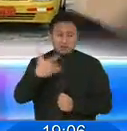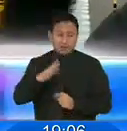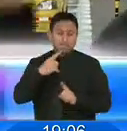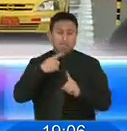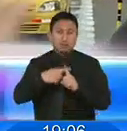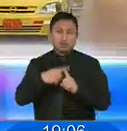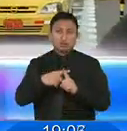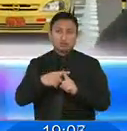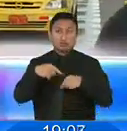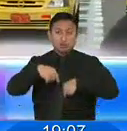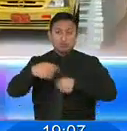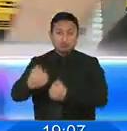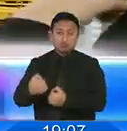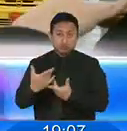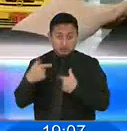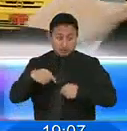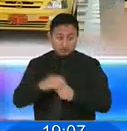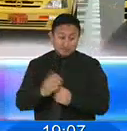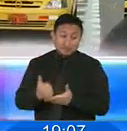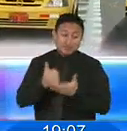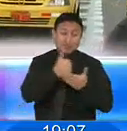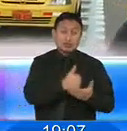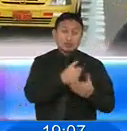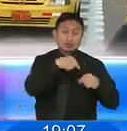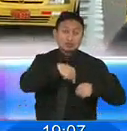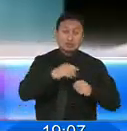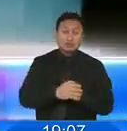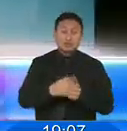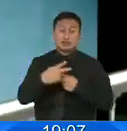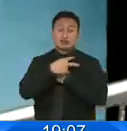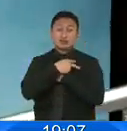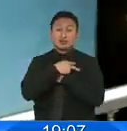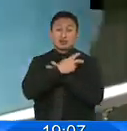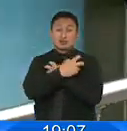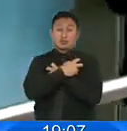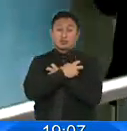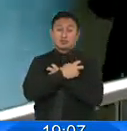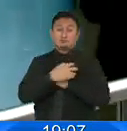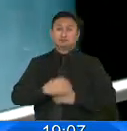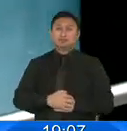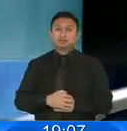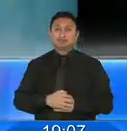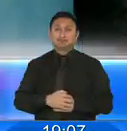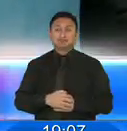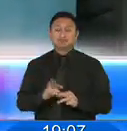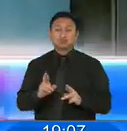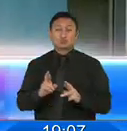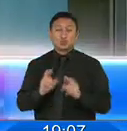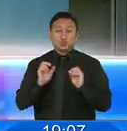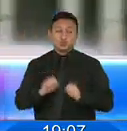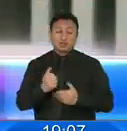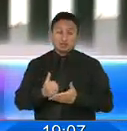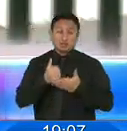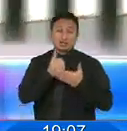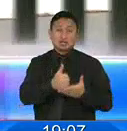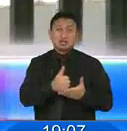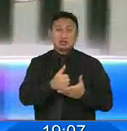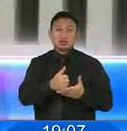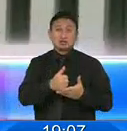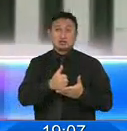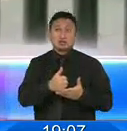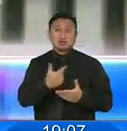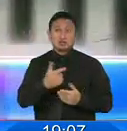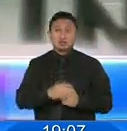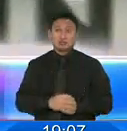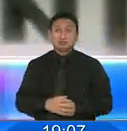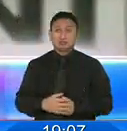nos atendieron para hacerle una tomografía pulmonar. Tienen la esperanza de encontrar un espacio disponible para que pueda recibir atención